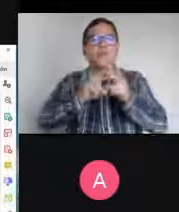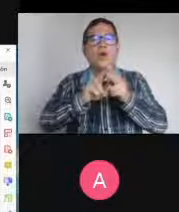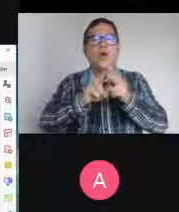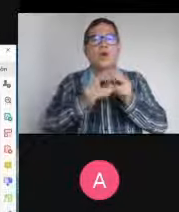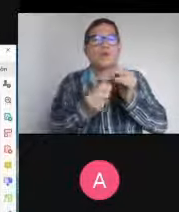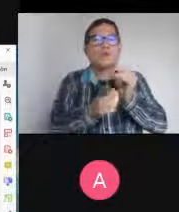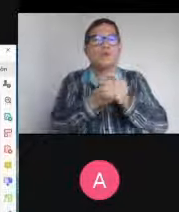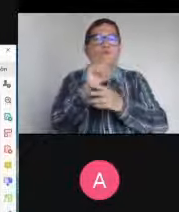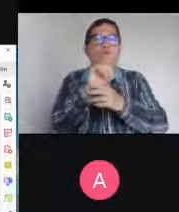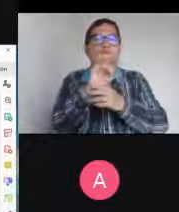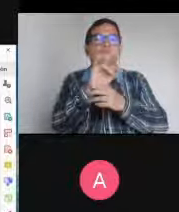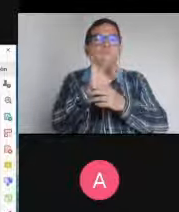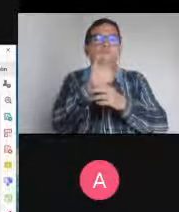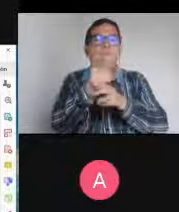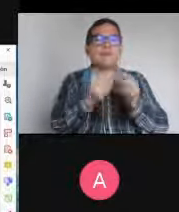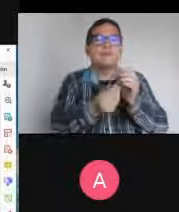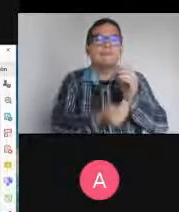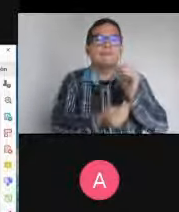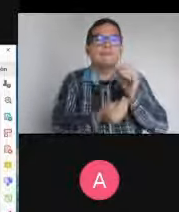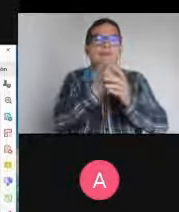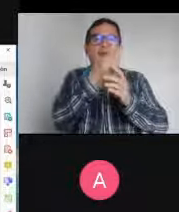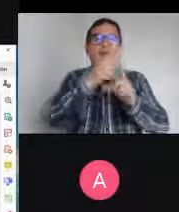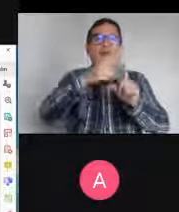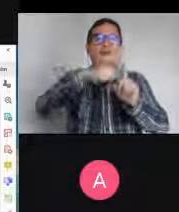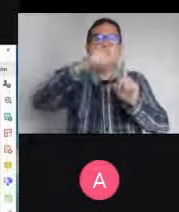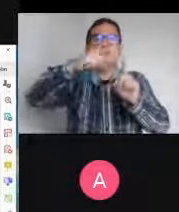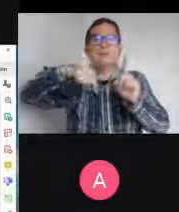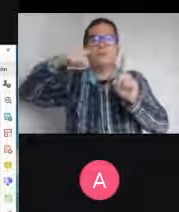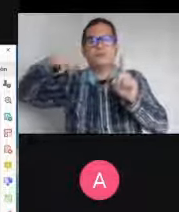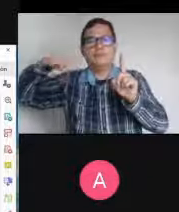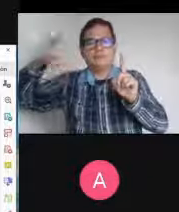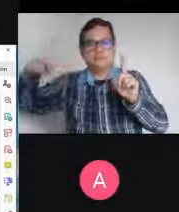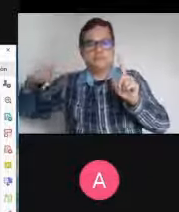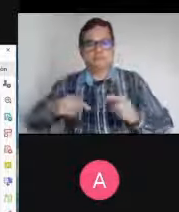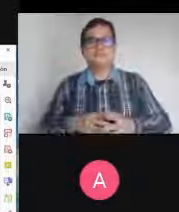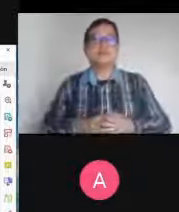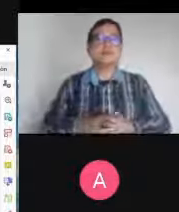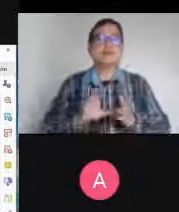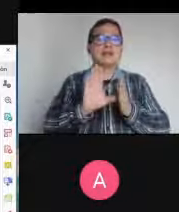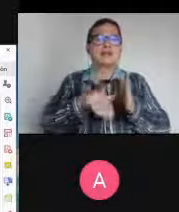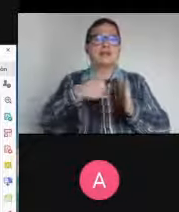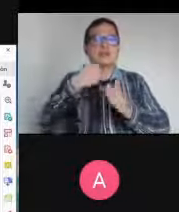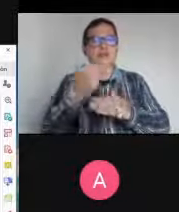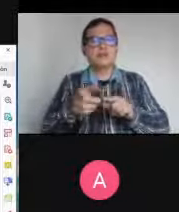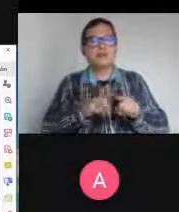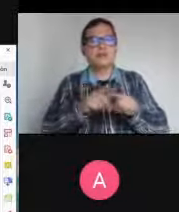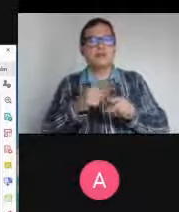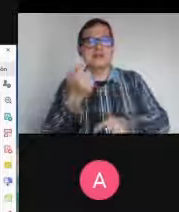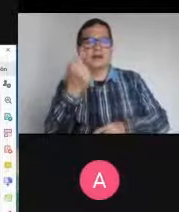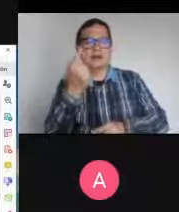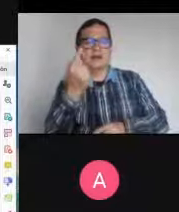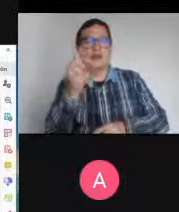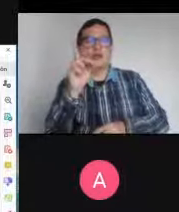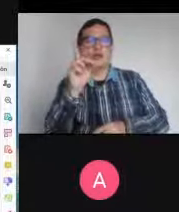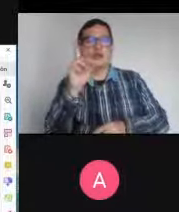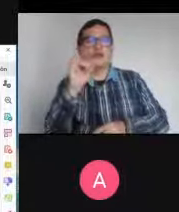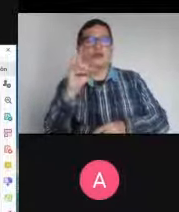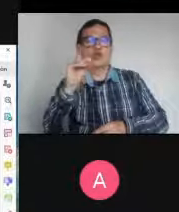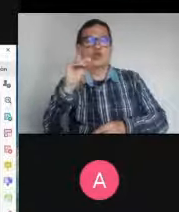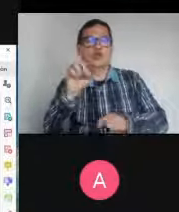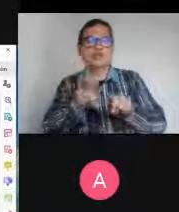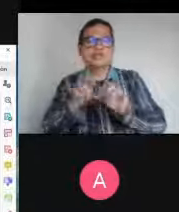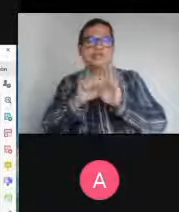circuito con una señal tipo sinusoidal. Luego vamos a trabajar con unos diodos. Ya sabemos que está la simbología de los diodos.